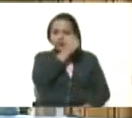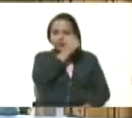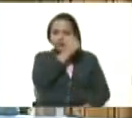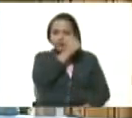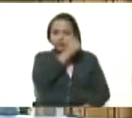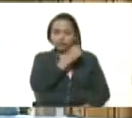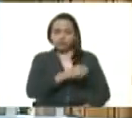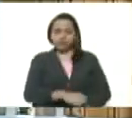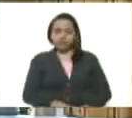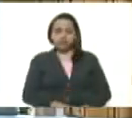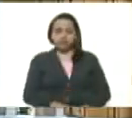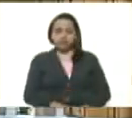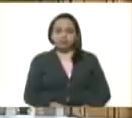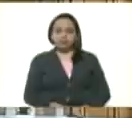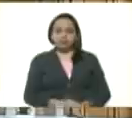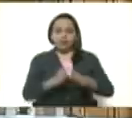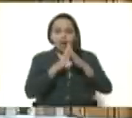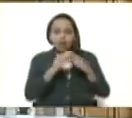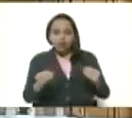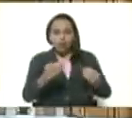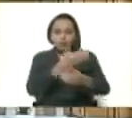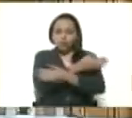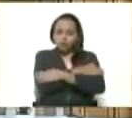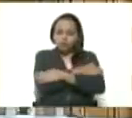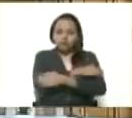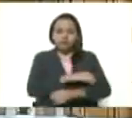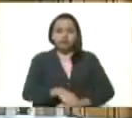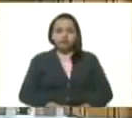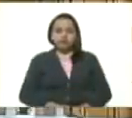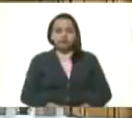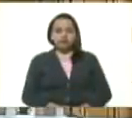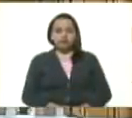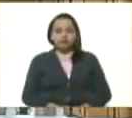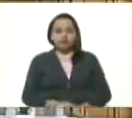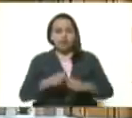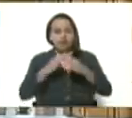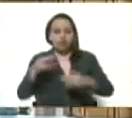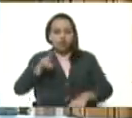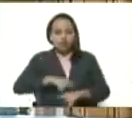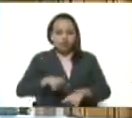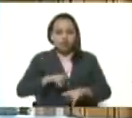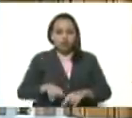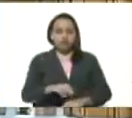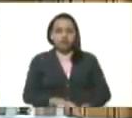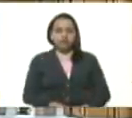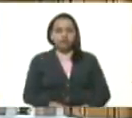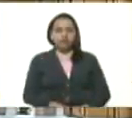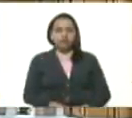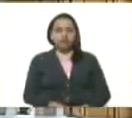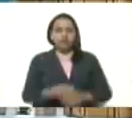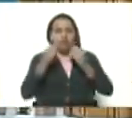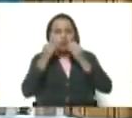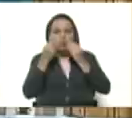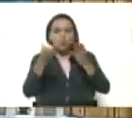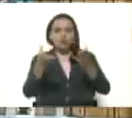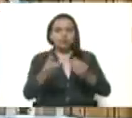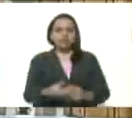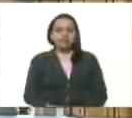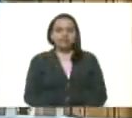las niñas. Y a todos un abrazo. A todos los niños y niñas, un beso.